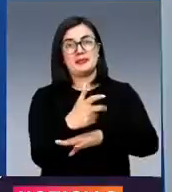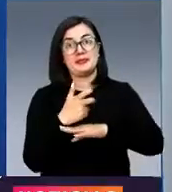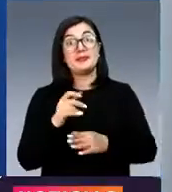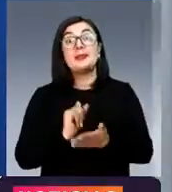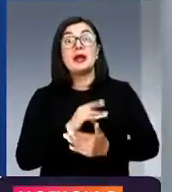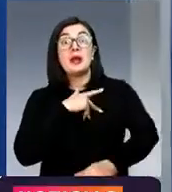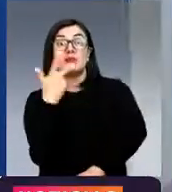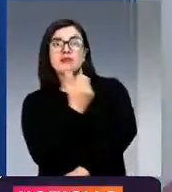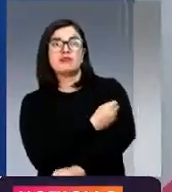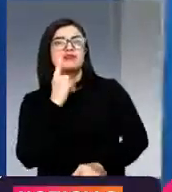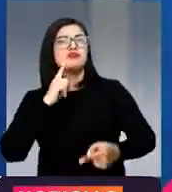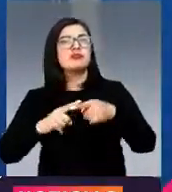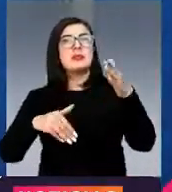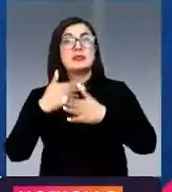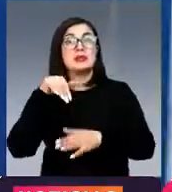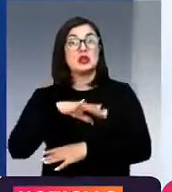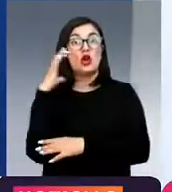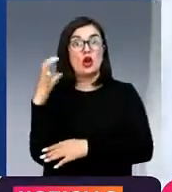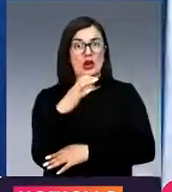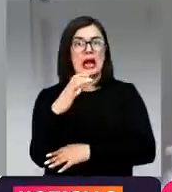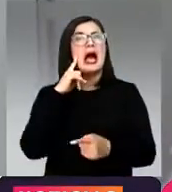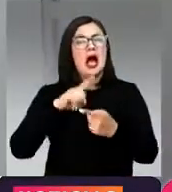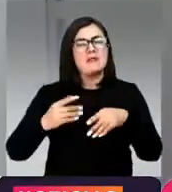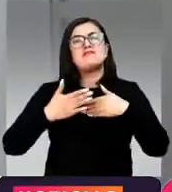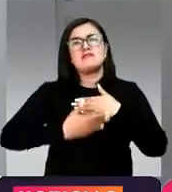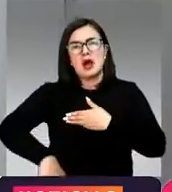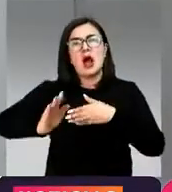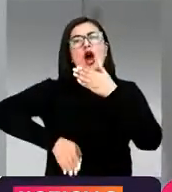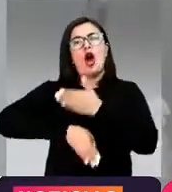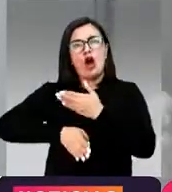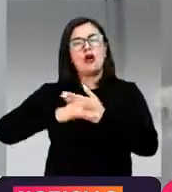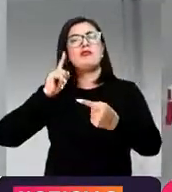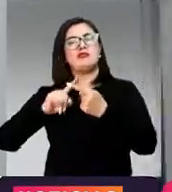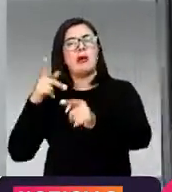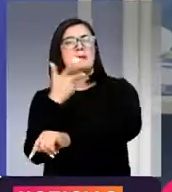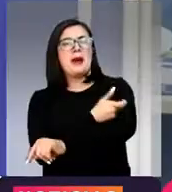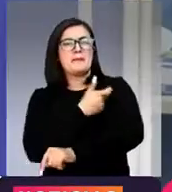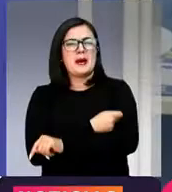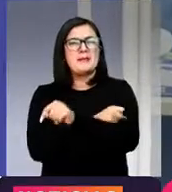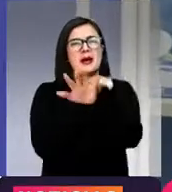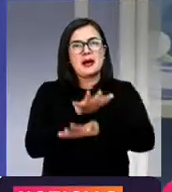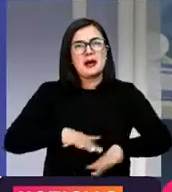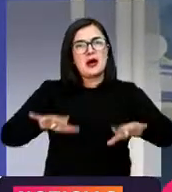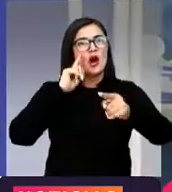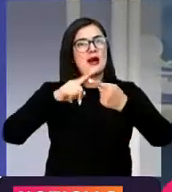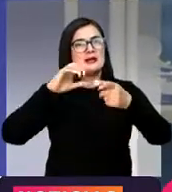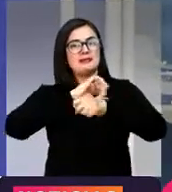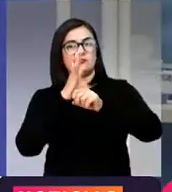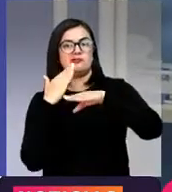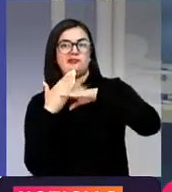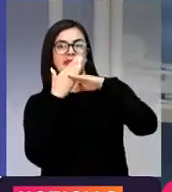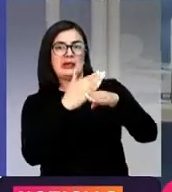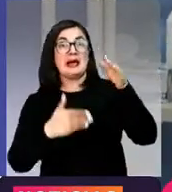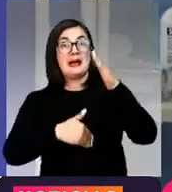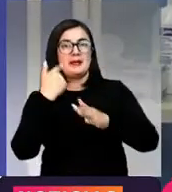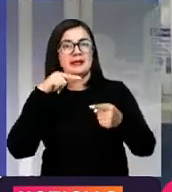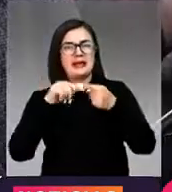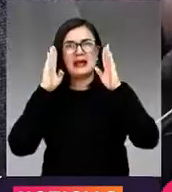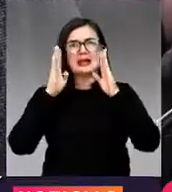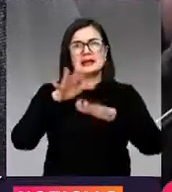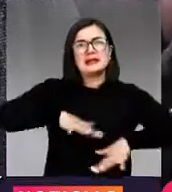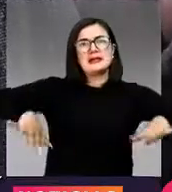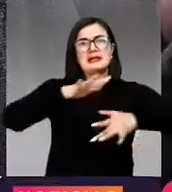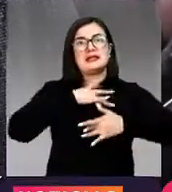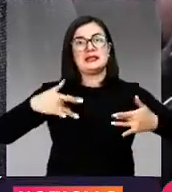que llegarán al país ayudarán a continuar con el plan de vacunación contra el kobe 19 que se adelanta en la primera línea de atención del sector salud